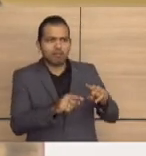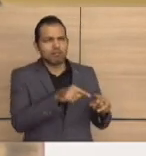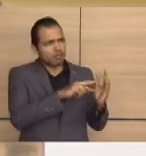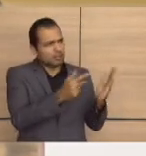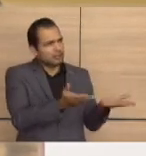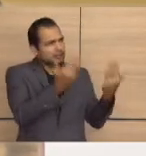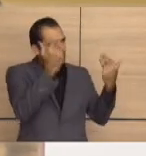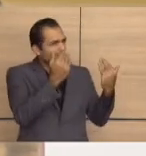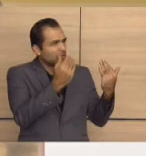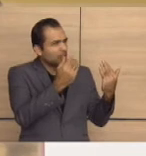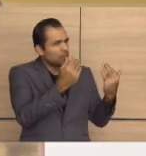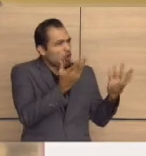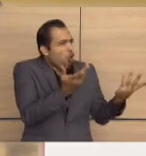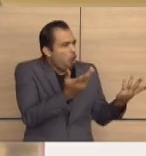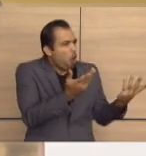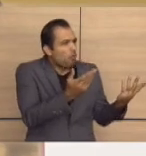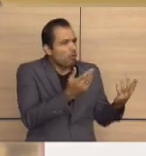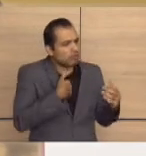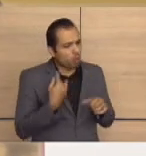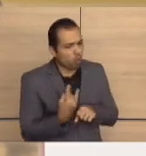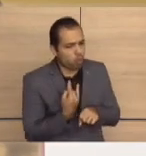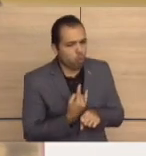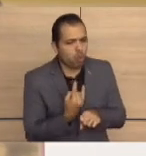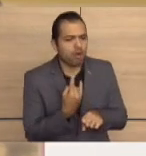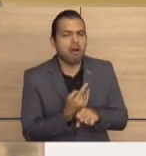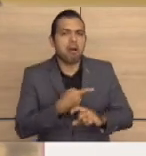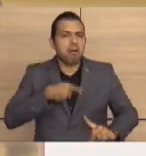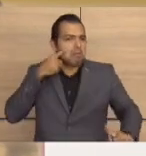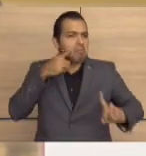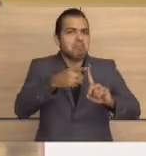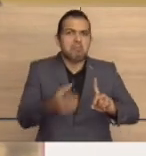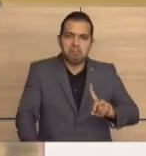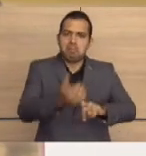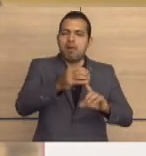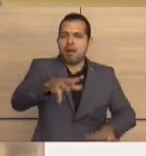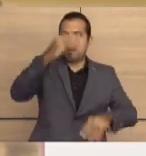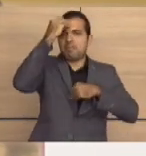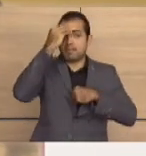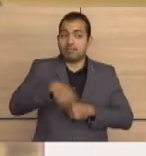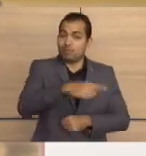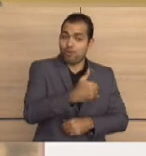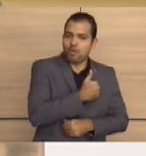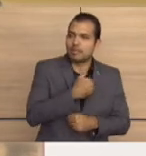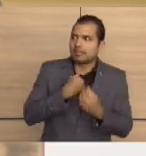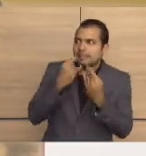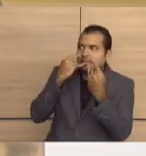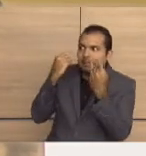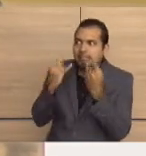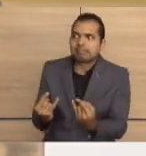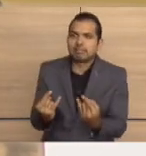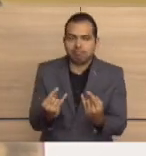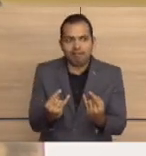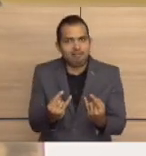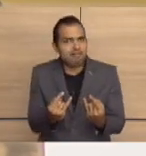a ese aprendizaje y a esos intereses que los mismos estudiantes tienen. Me parece clave que las instituciones de verdad puedan